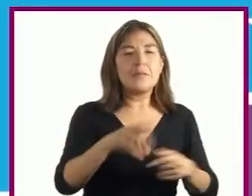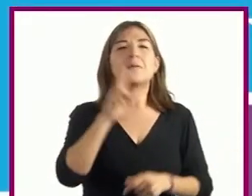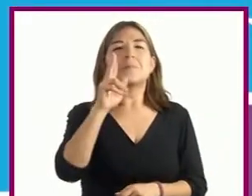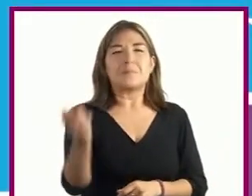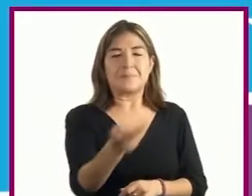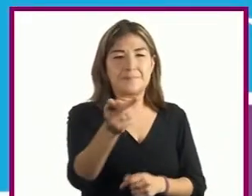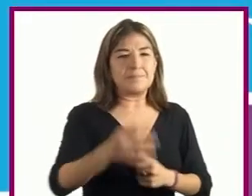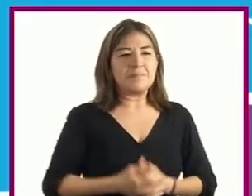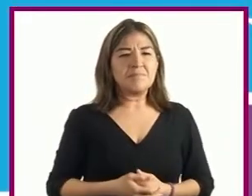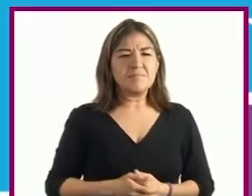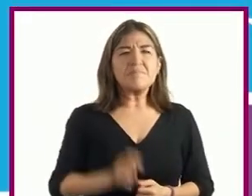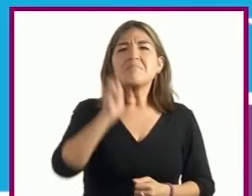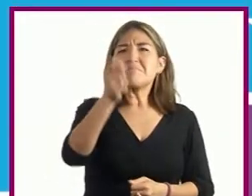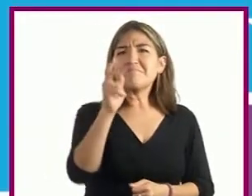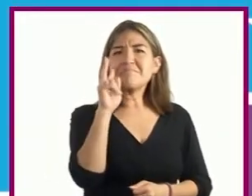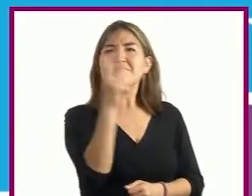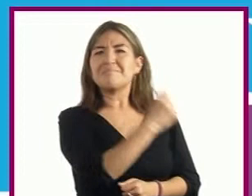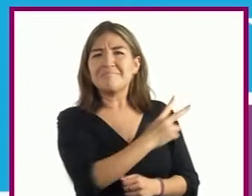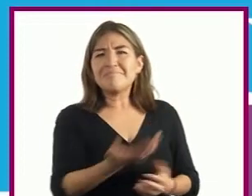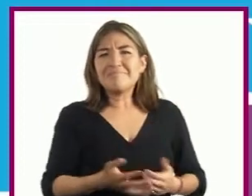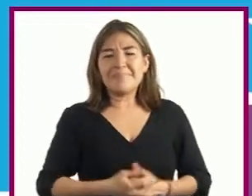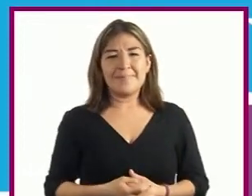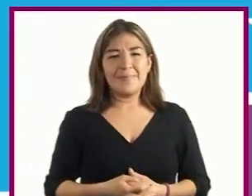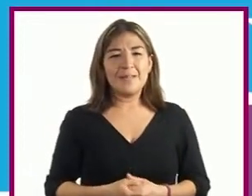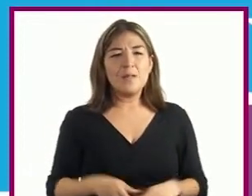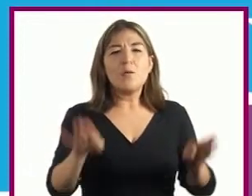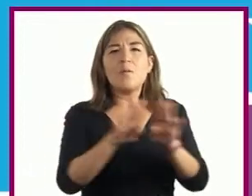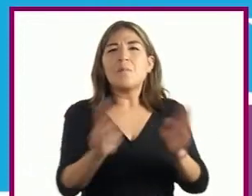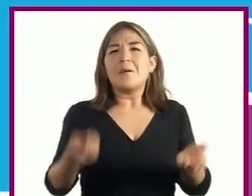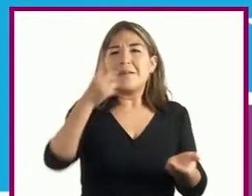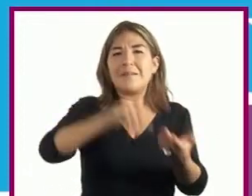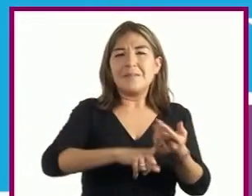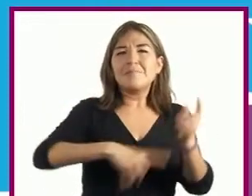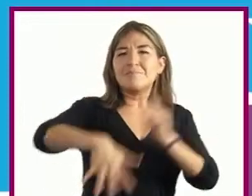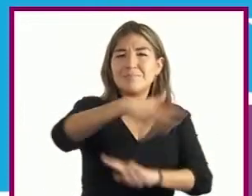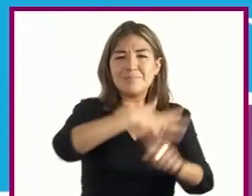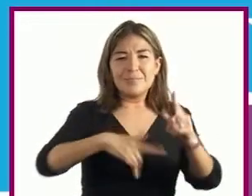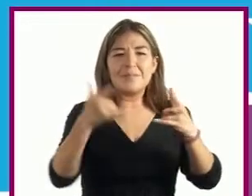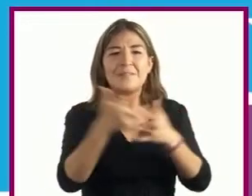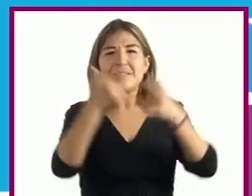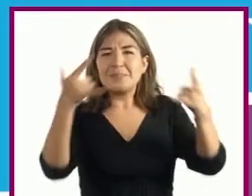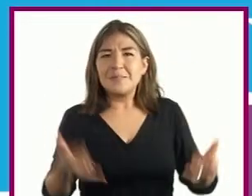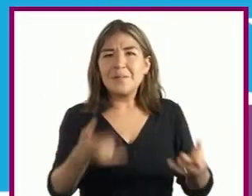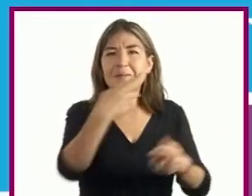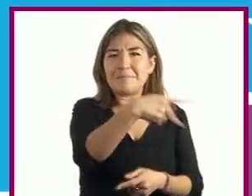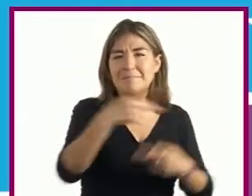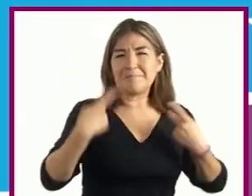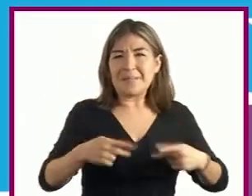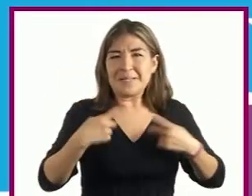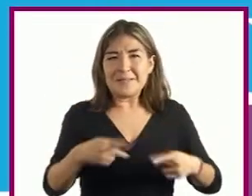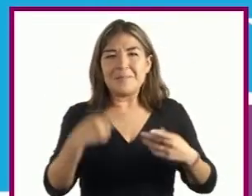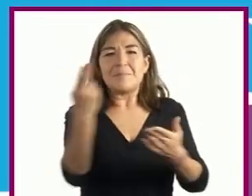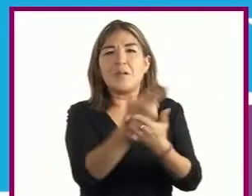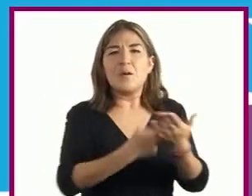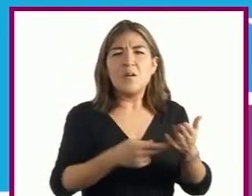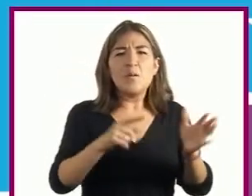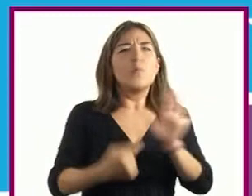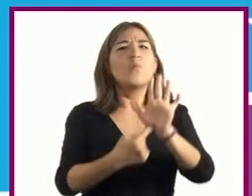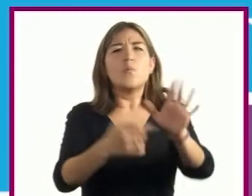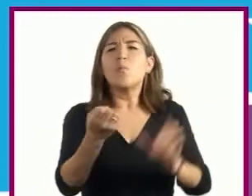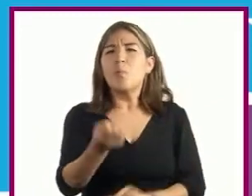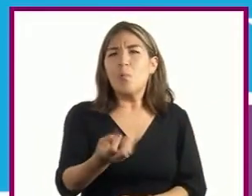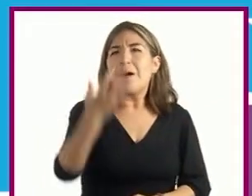siguiente: ¿qué es lo que vieron? ¿Cómo es el entorno en el que se desarrollan los personajes? ¿Nos especifica una época?